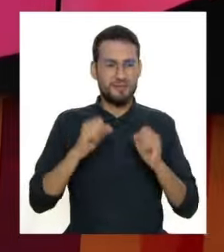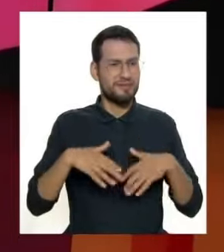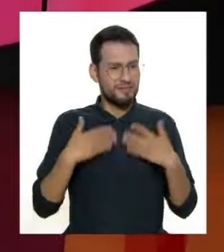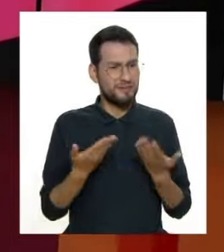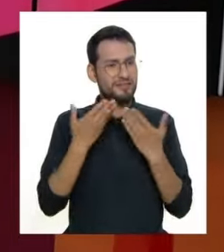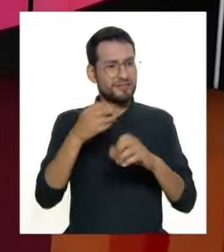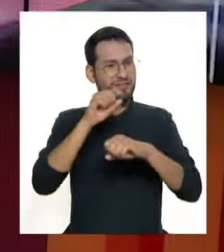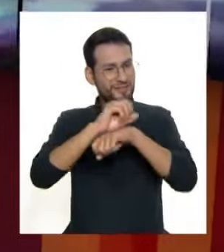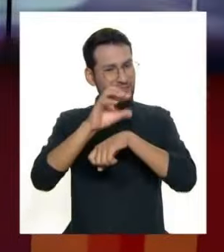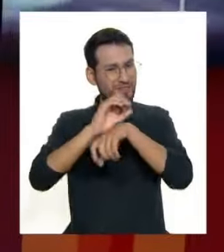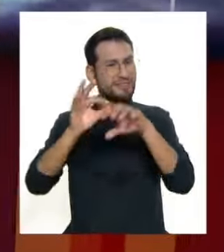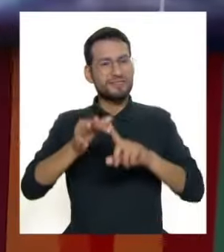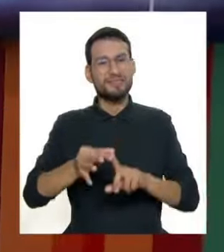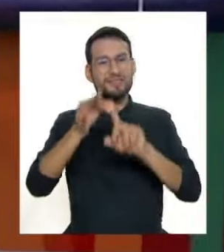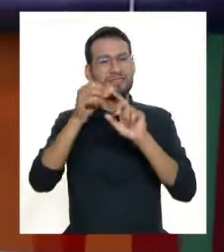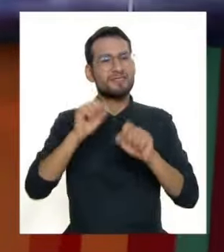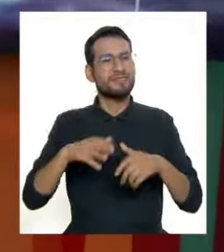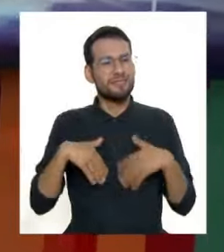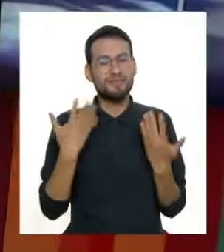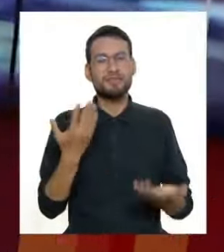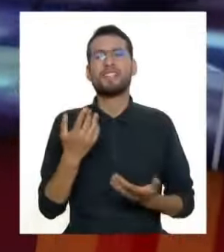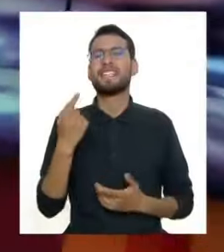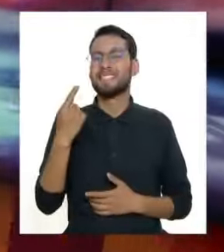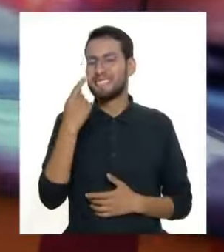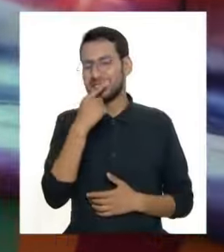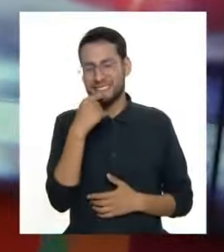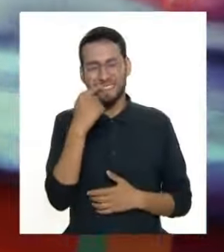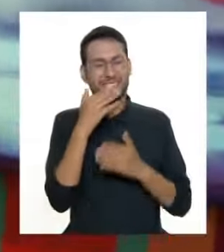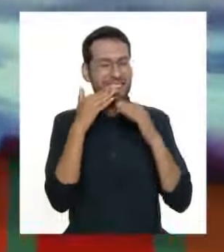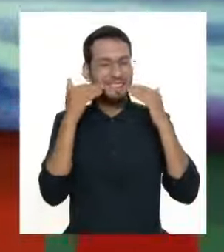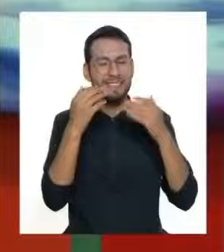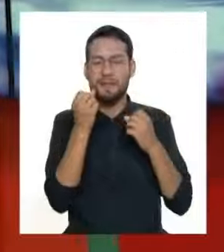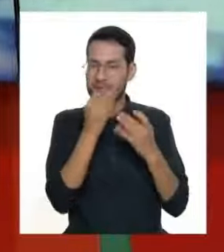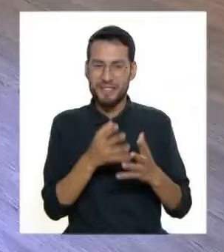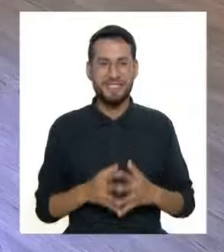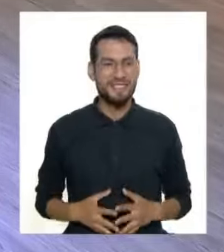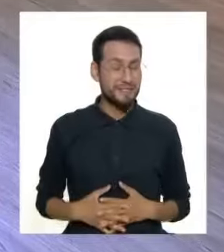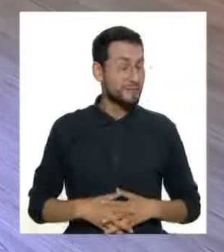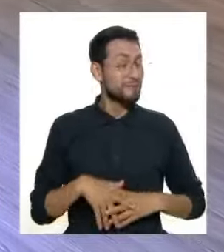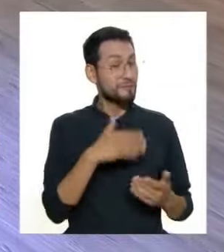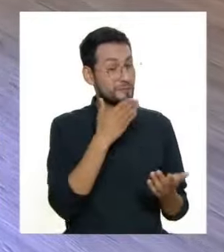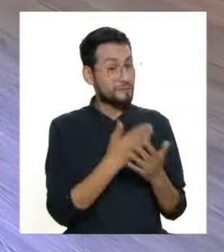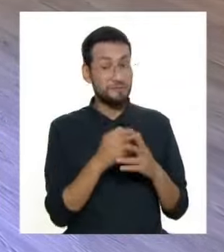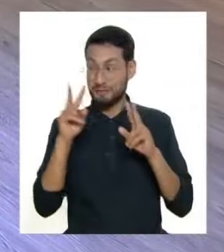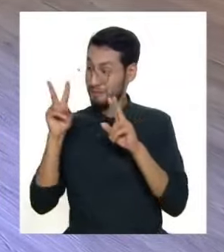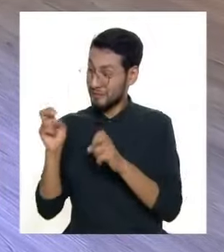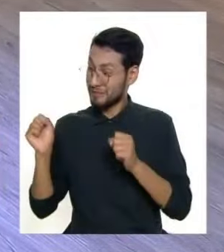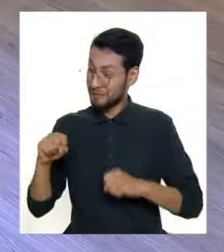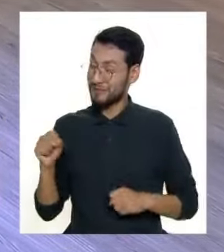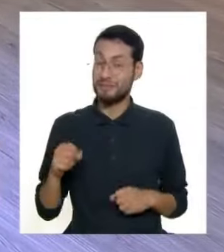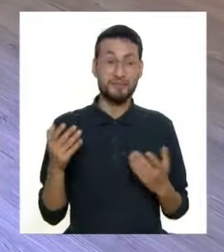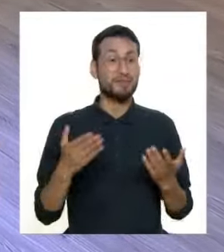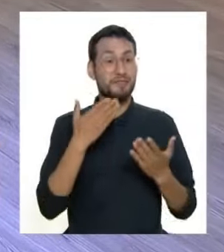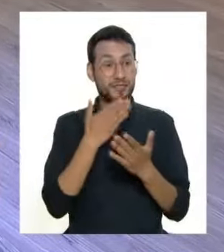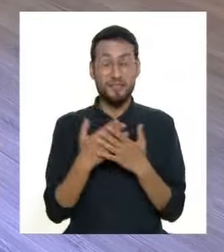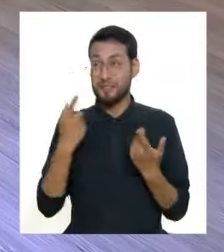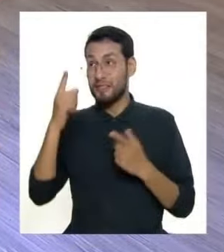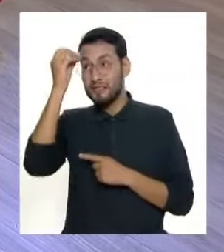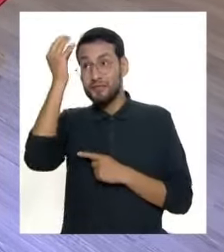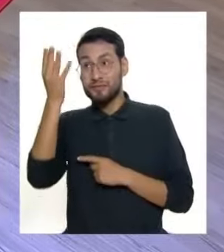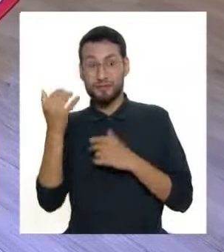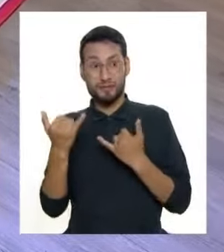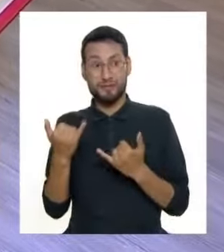un consejo muy especial para tener una linda sonrisa. ¡Qué bueno! Además, un súper tema, mi querida Uchi, repleta de mitos que